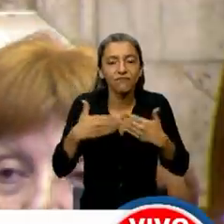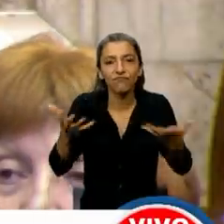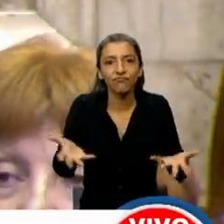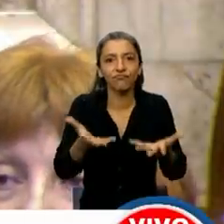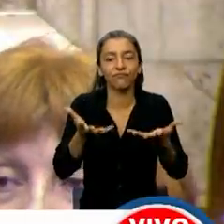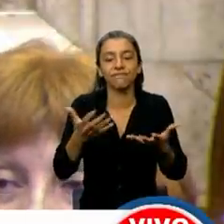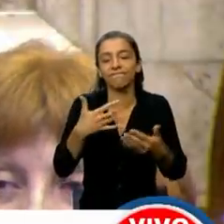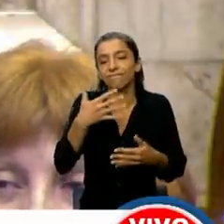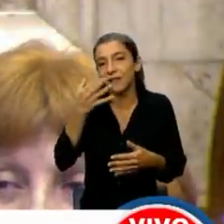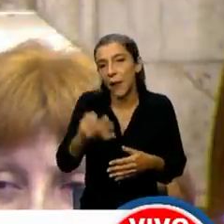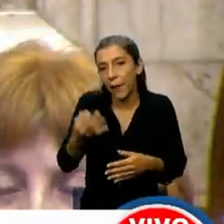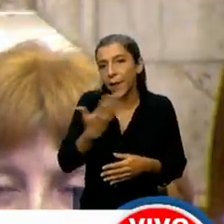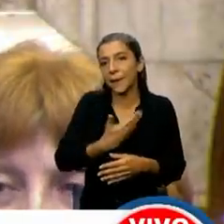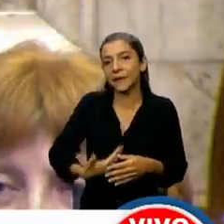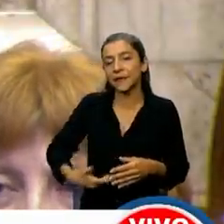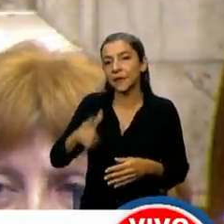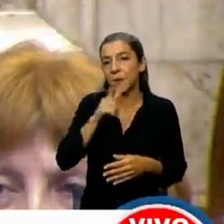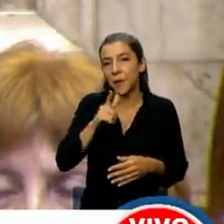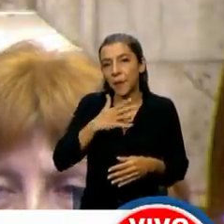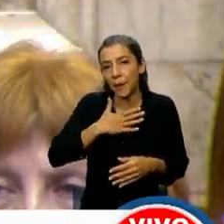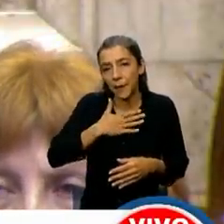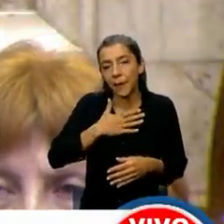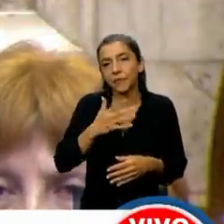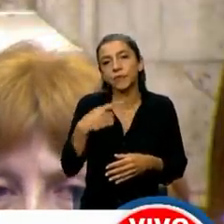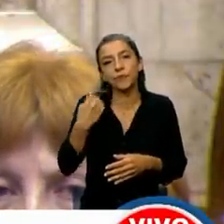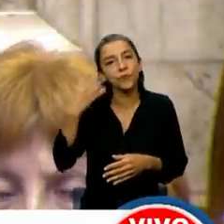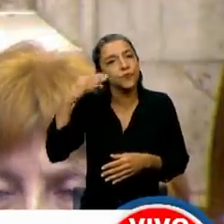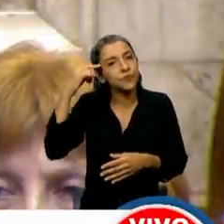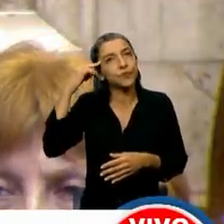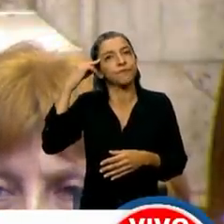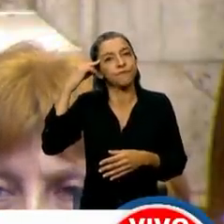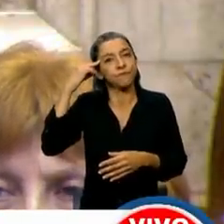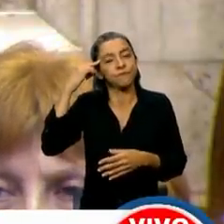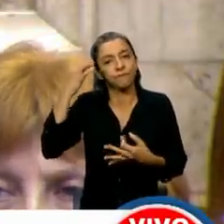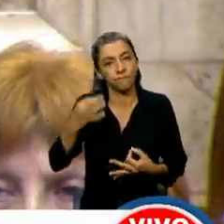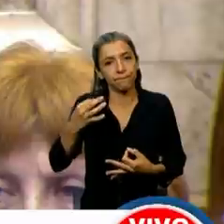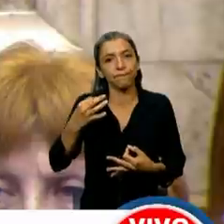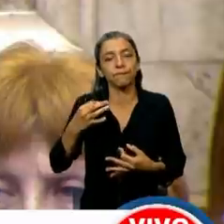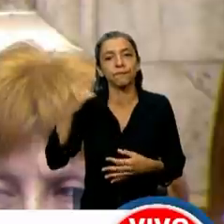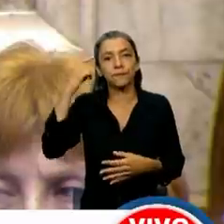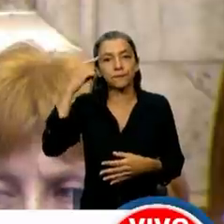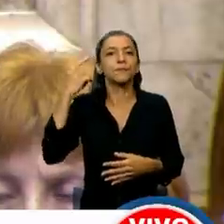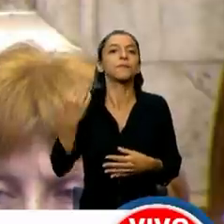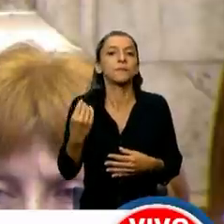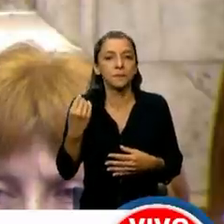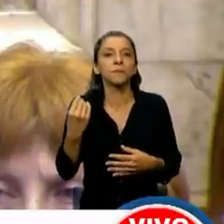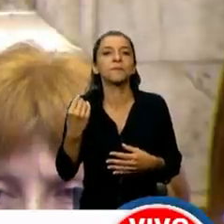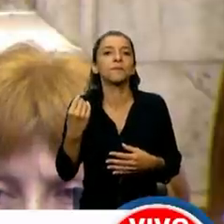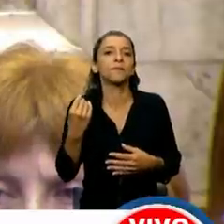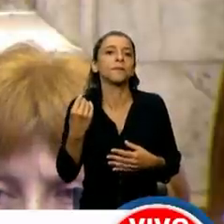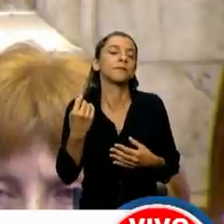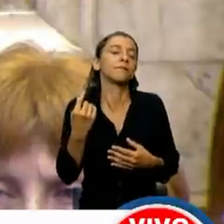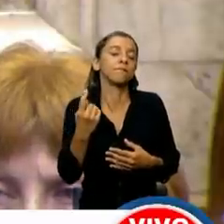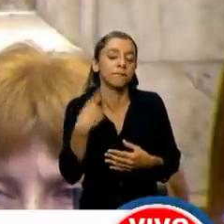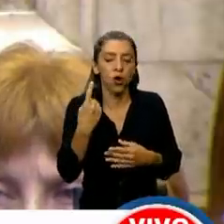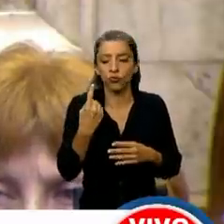me parece tenemos que ponerle un poquito de sentido común pensar de dónde venimos hace dos